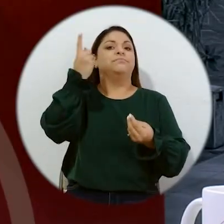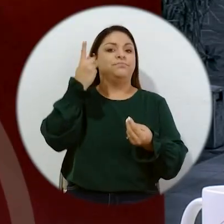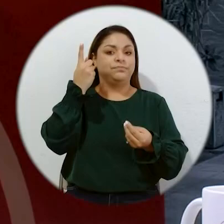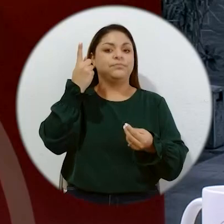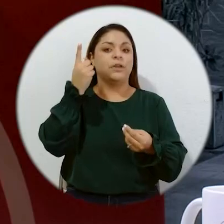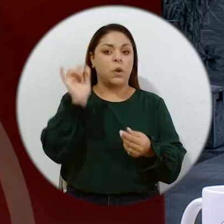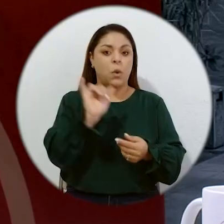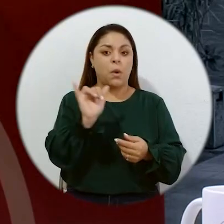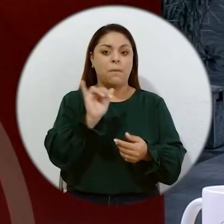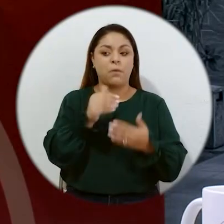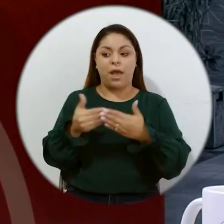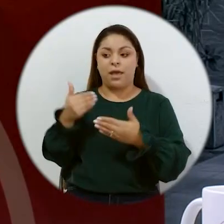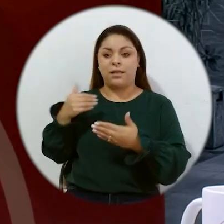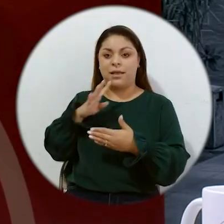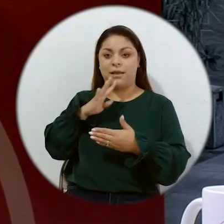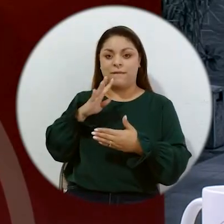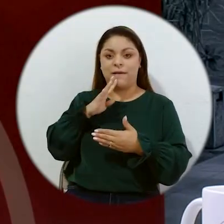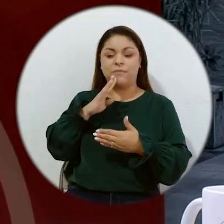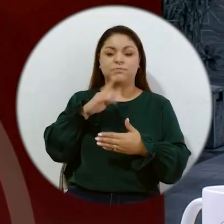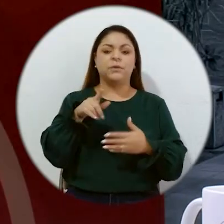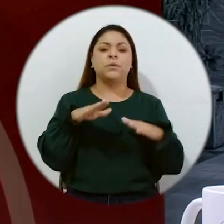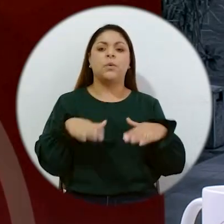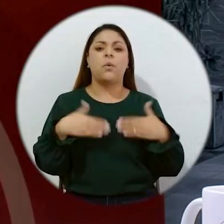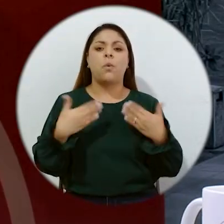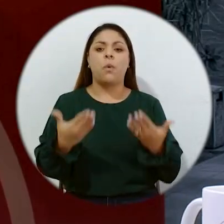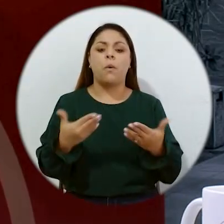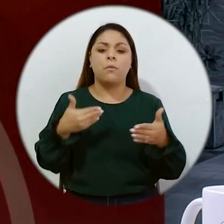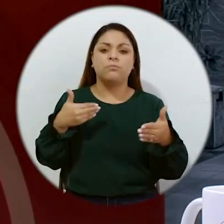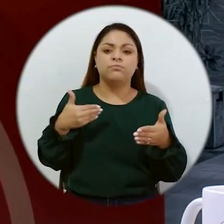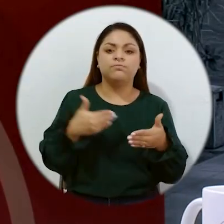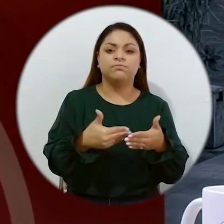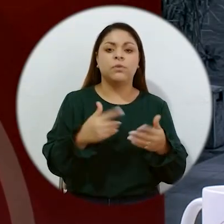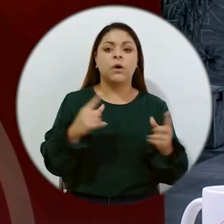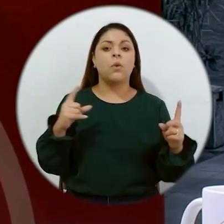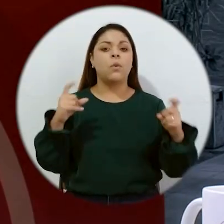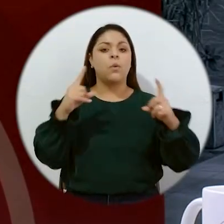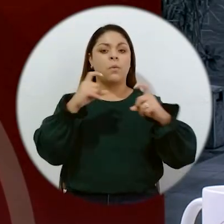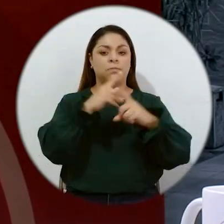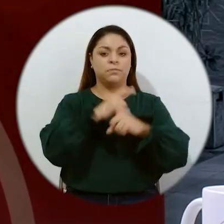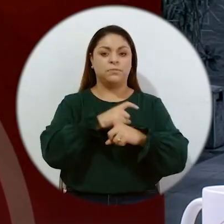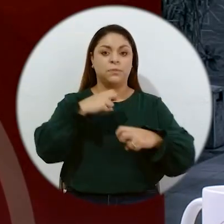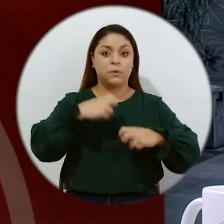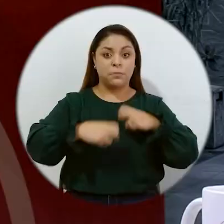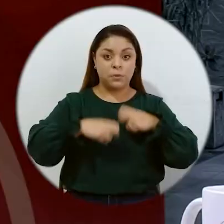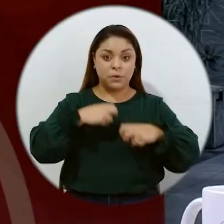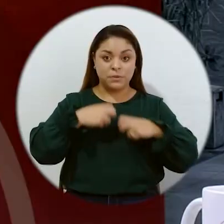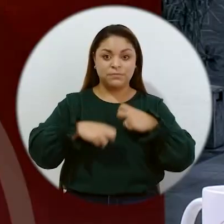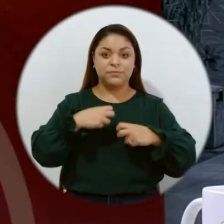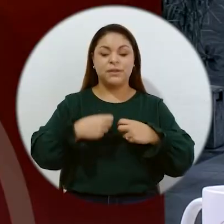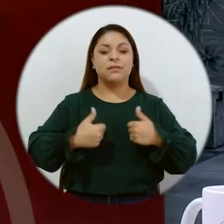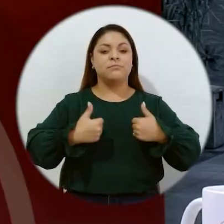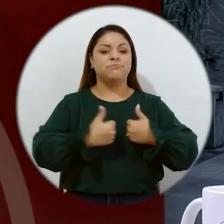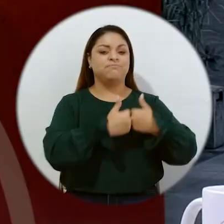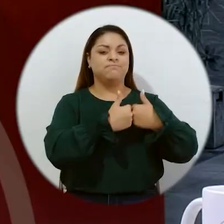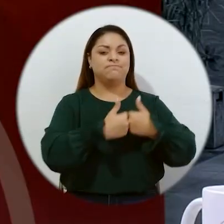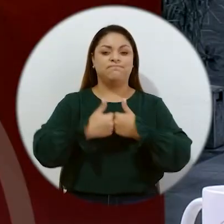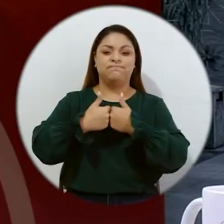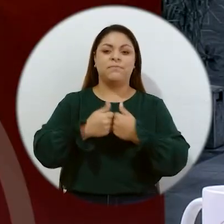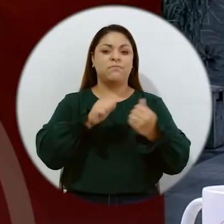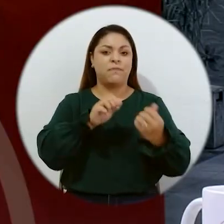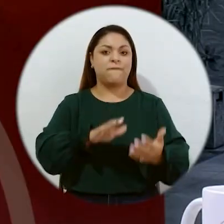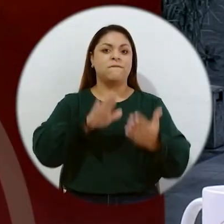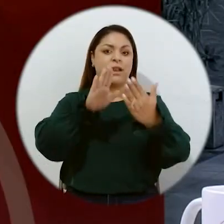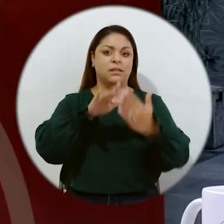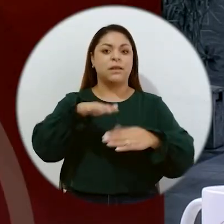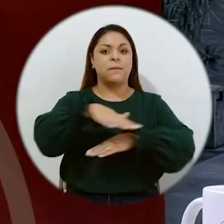lo que hablábamos en el bloque anterior, cómo acercarnos a la complejidad de las problemáticas y los retos que